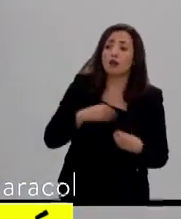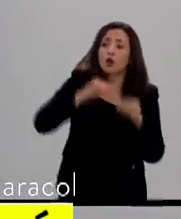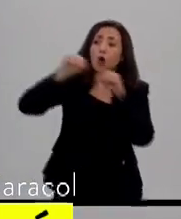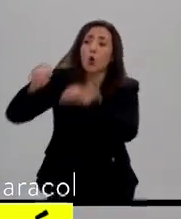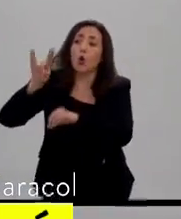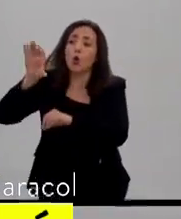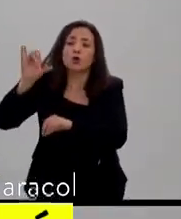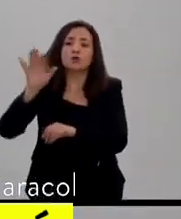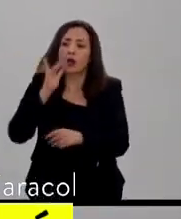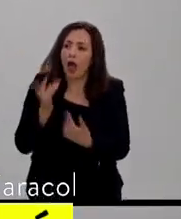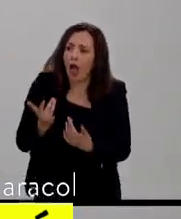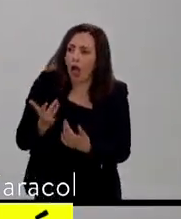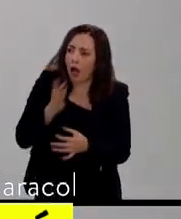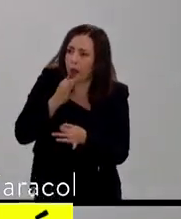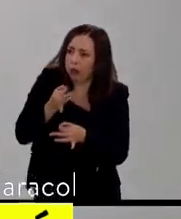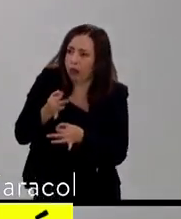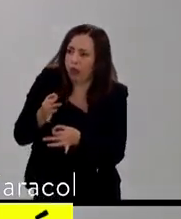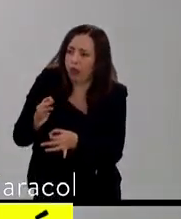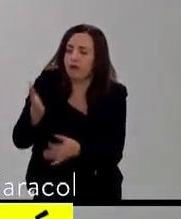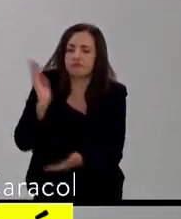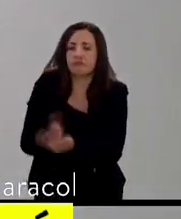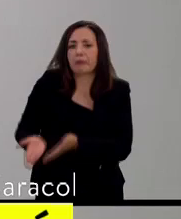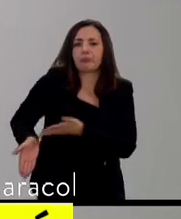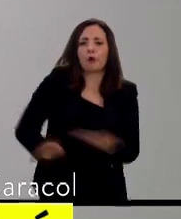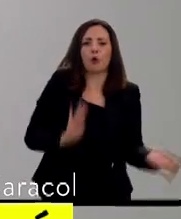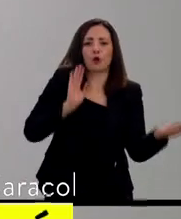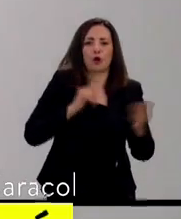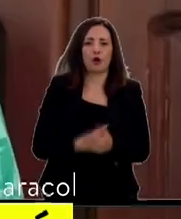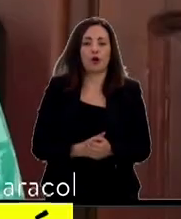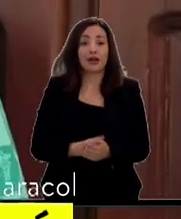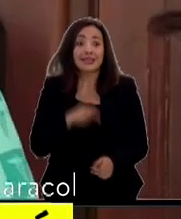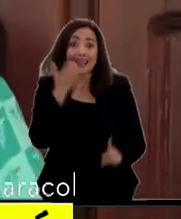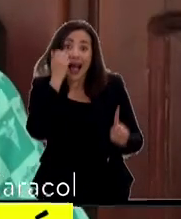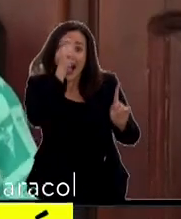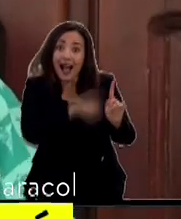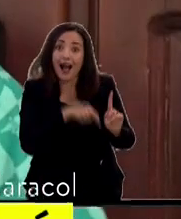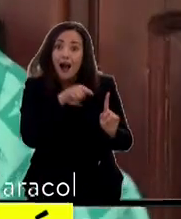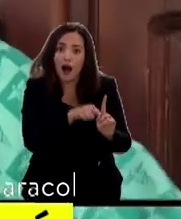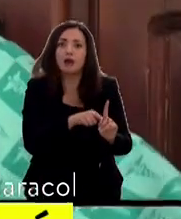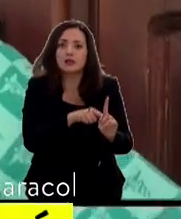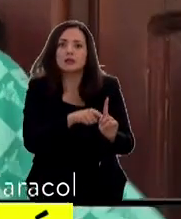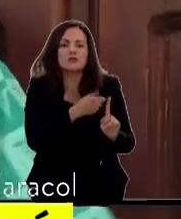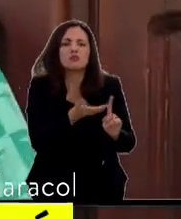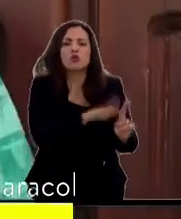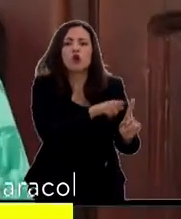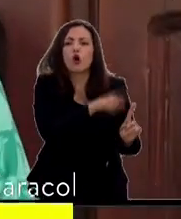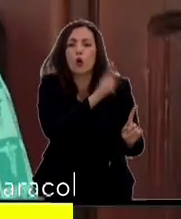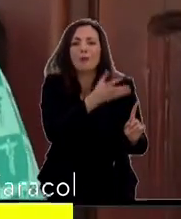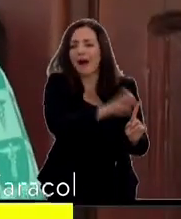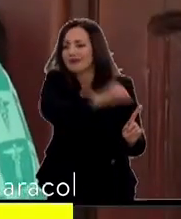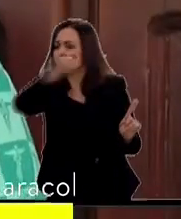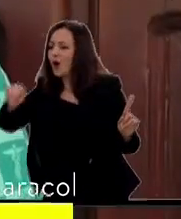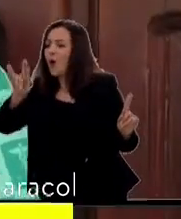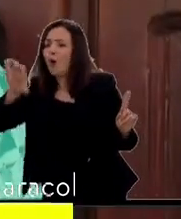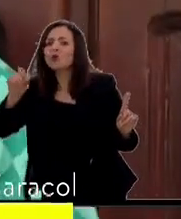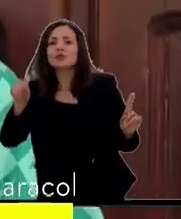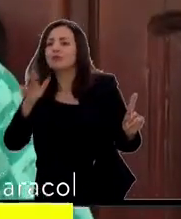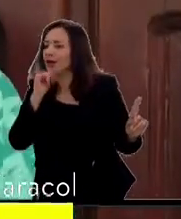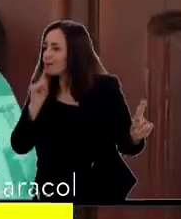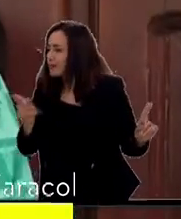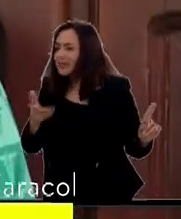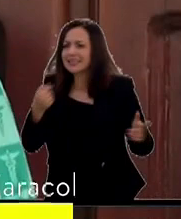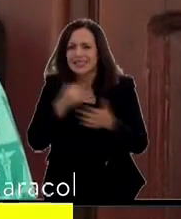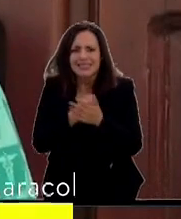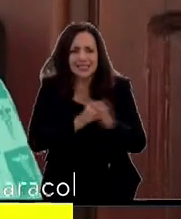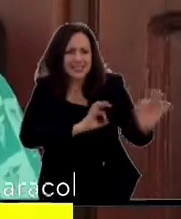cuidados intensivos. Falleció esperando una cama UCI. Se hizo todo lo pertinente y todo lo que se tenía que